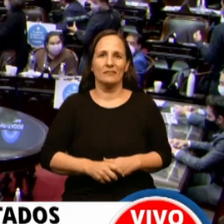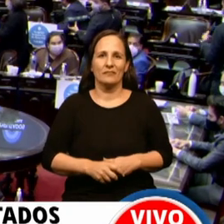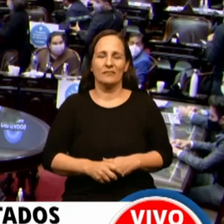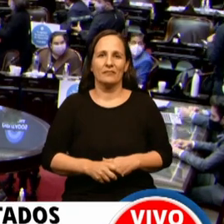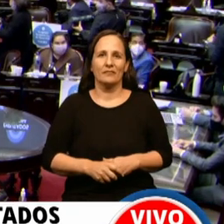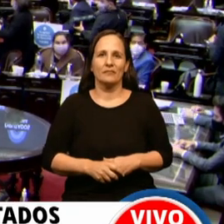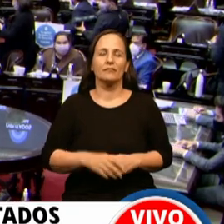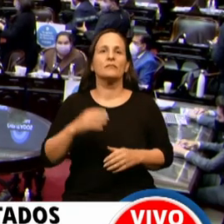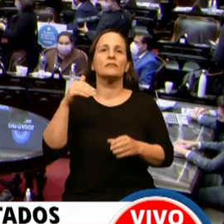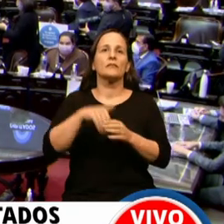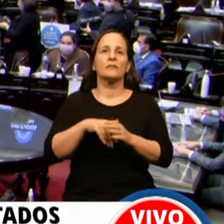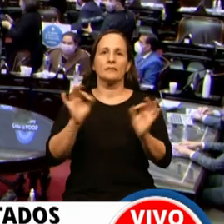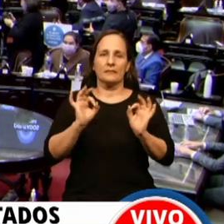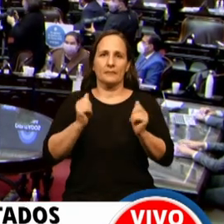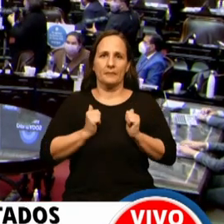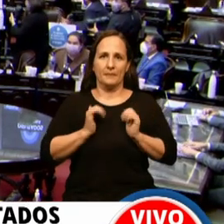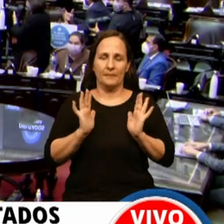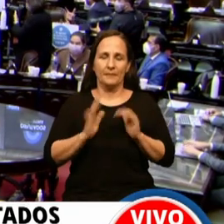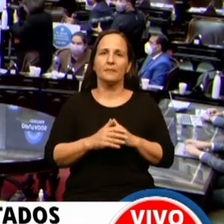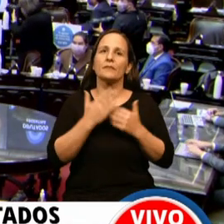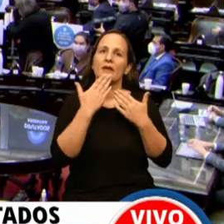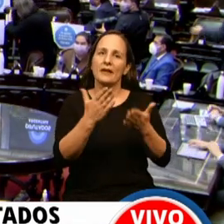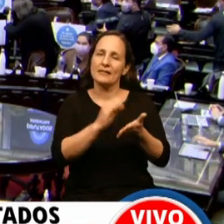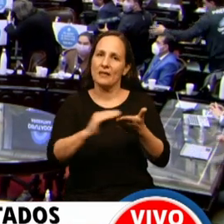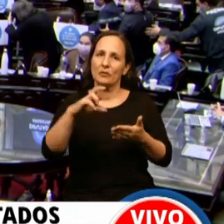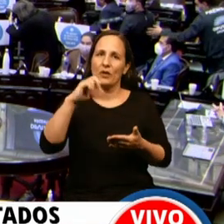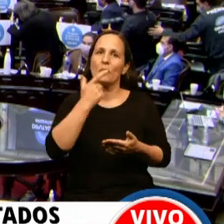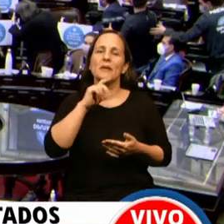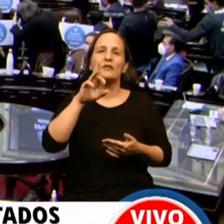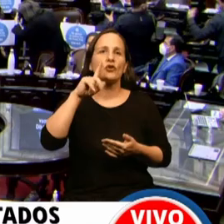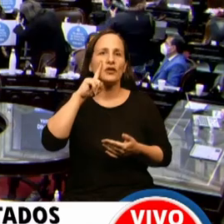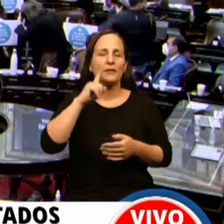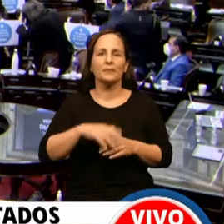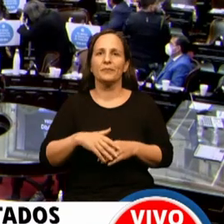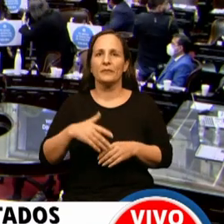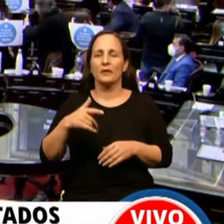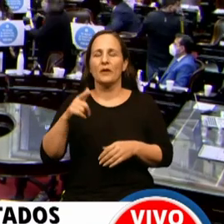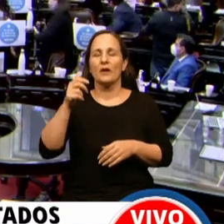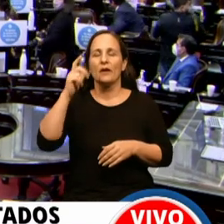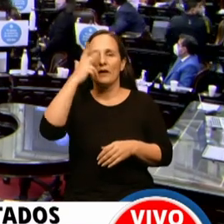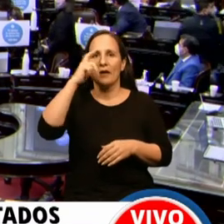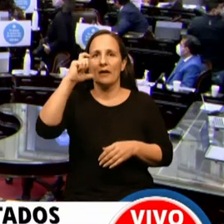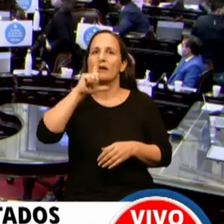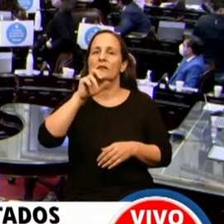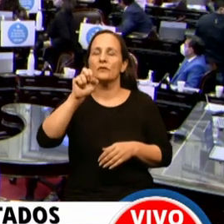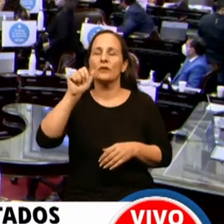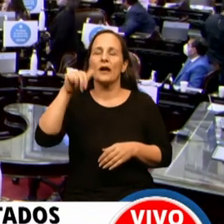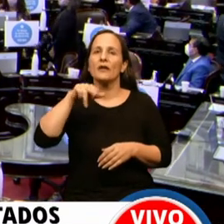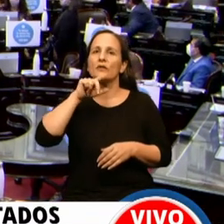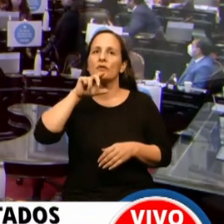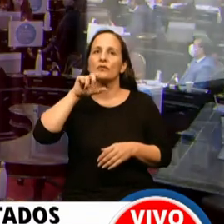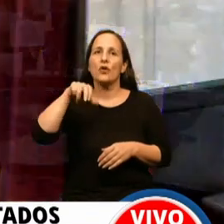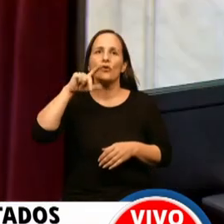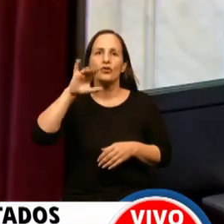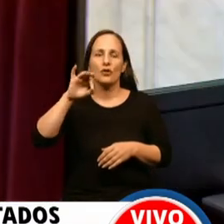si la atención señor presidente gracias diputado pastor y stephanie héctor antonio para indicar el sentido de